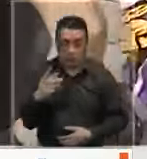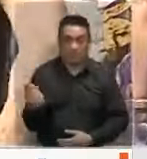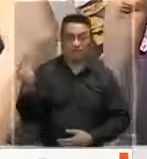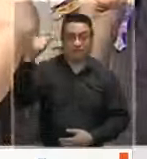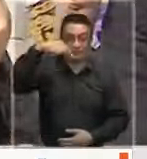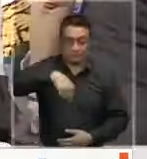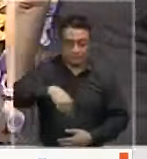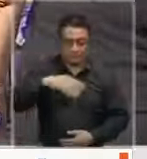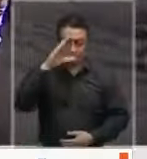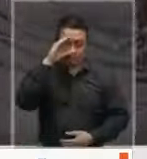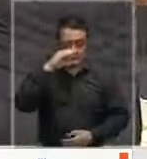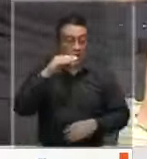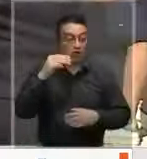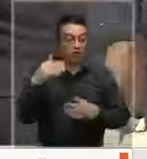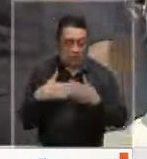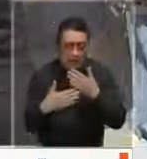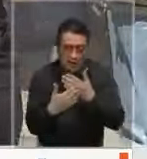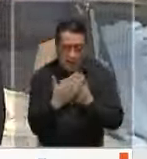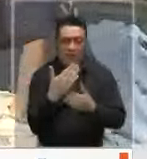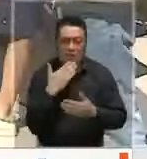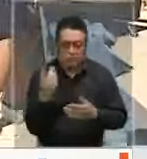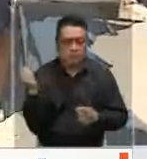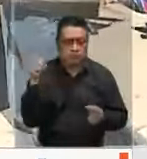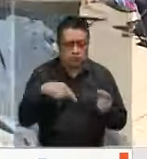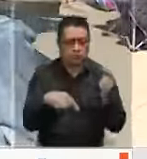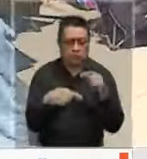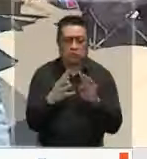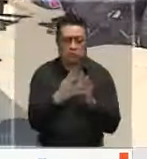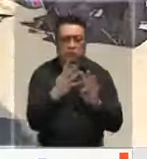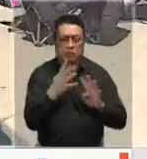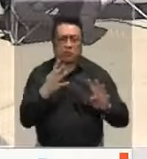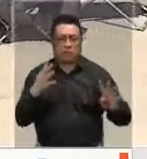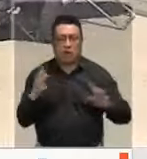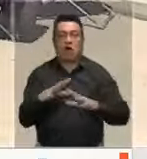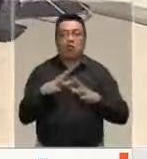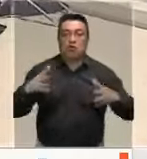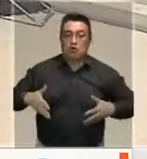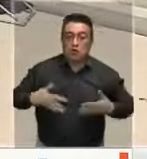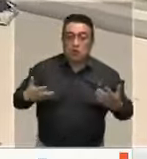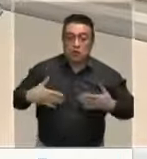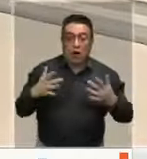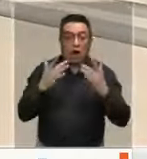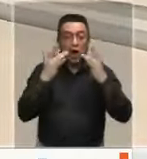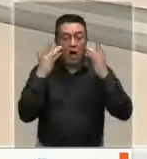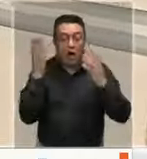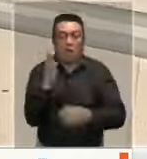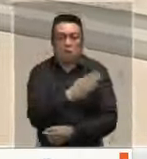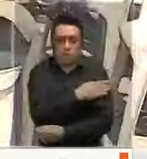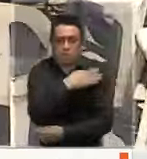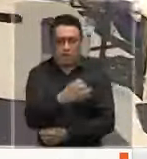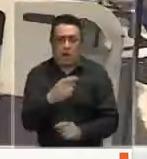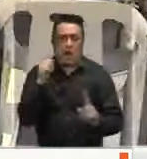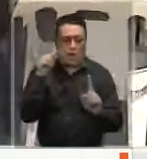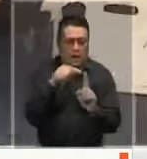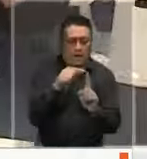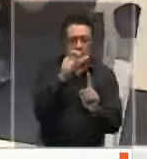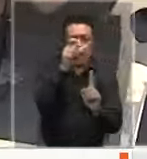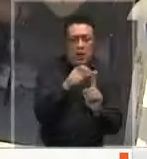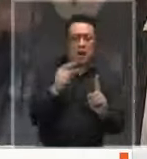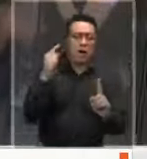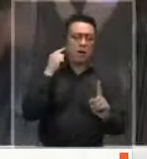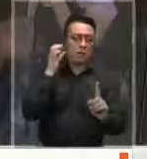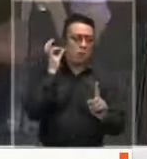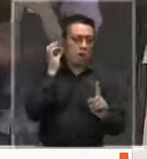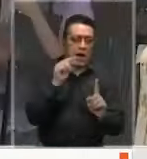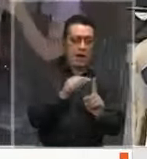aquí muy temprano en la mañana y por lo que hemos podido conversar con ellos, presentan mucho entusiasmo, mucha alegría y mucha esperanza también de lo que pueda